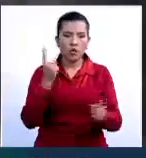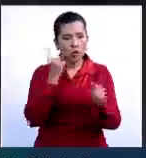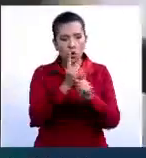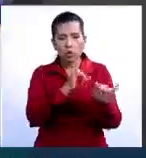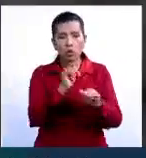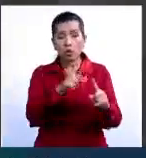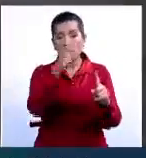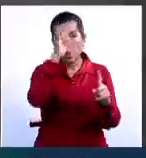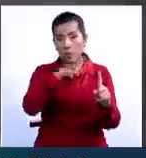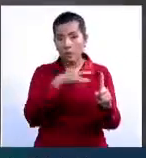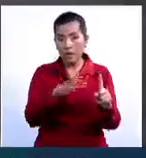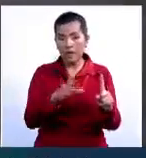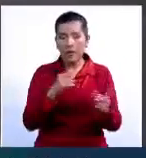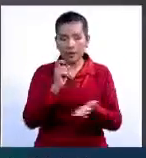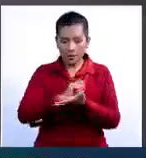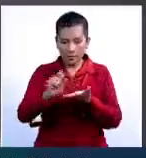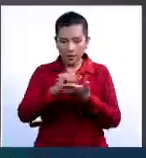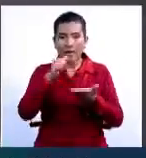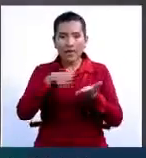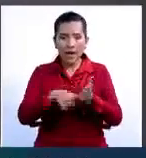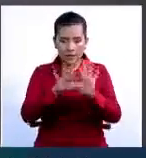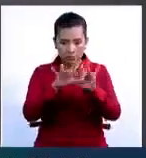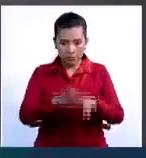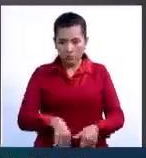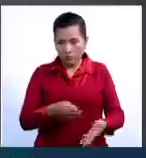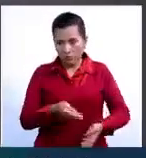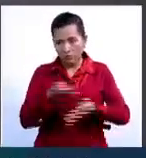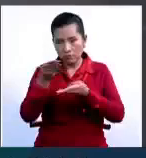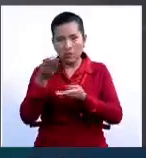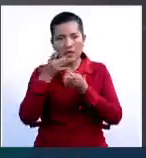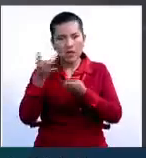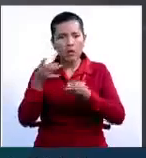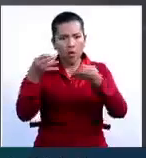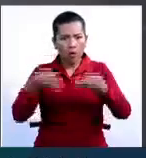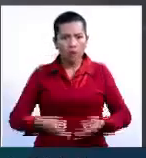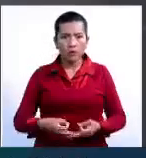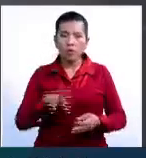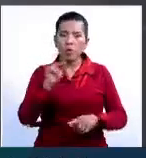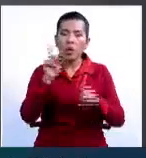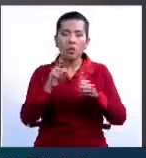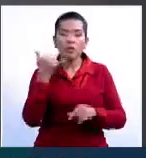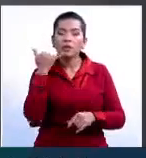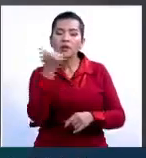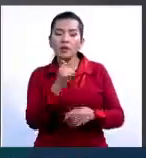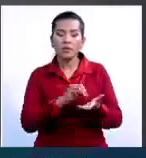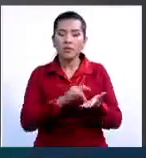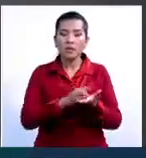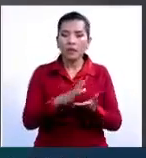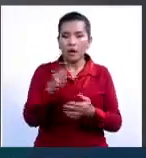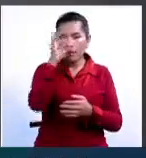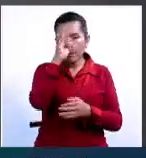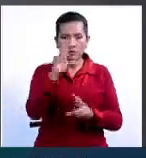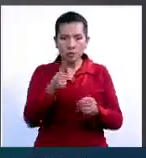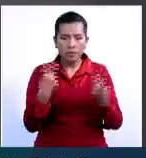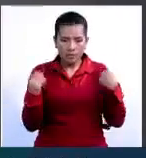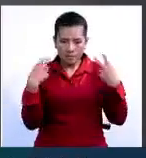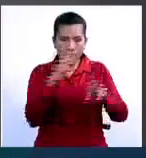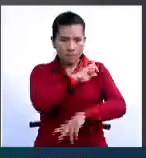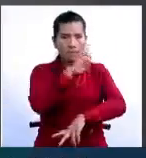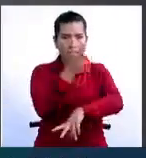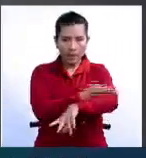muy valiente, de manera escrita y no así de manera verbal o con llamadas o con mensajes. Pedimos a la población